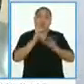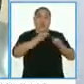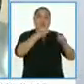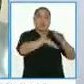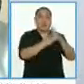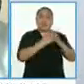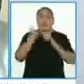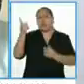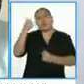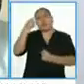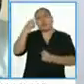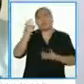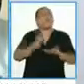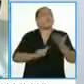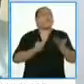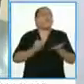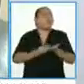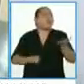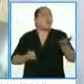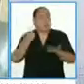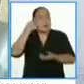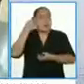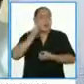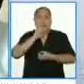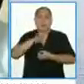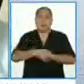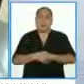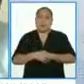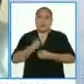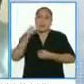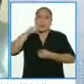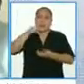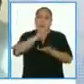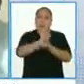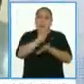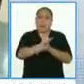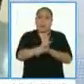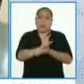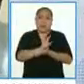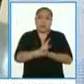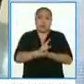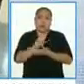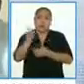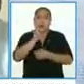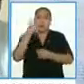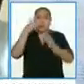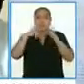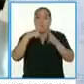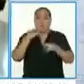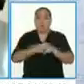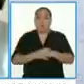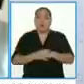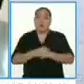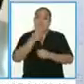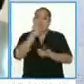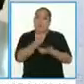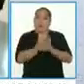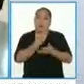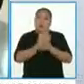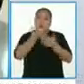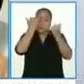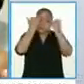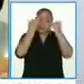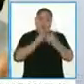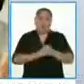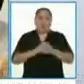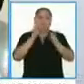recomendaría? Brevísimamente. Eh, Sobre todo para Lima no veo ningún indicador positivo al día de hoy. Tanto